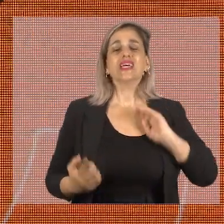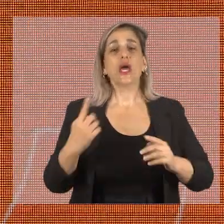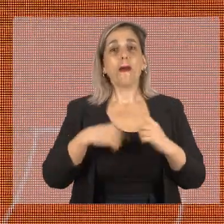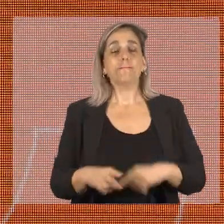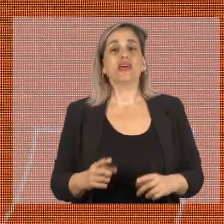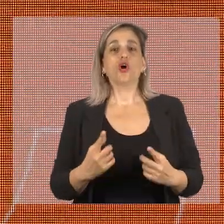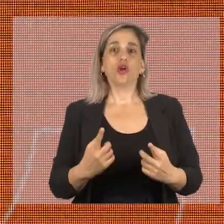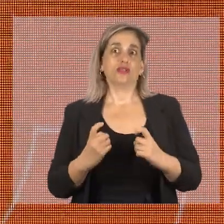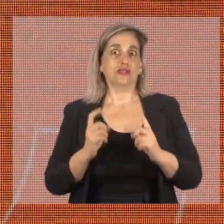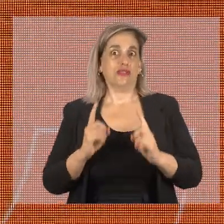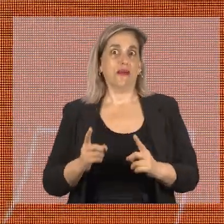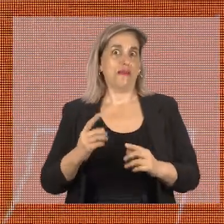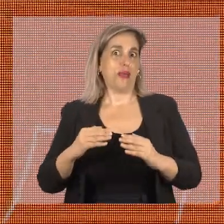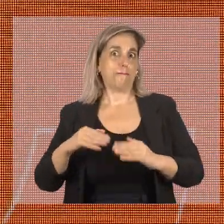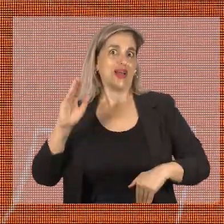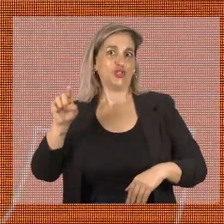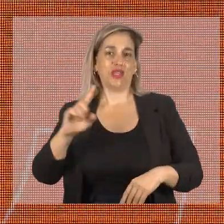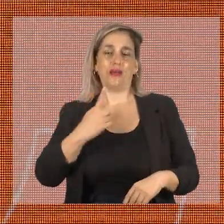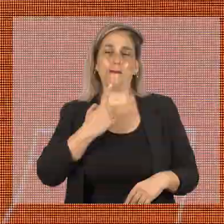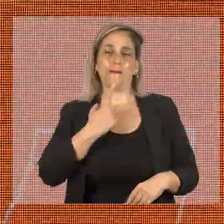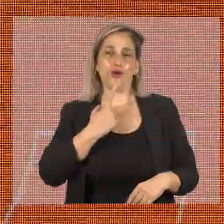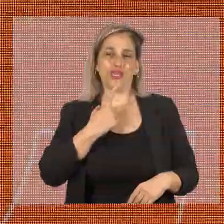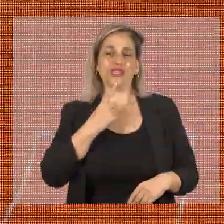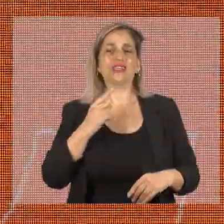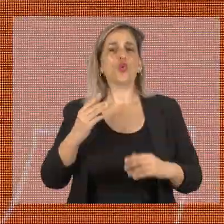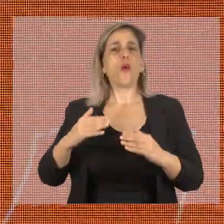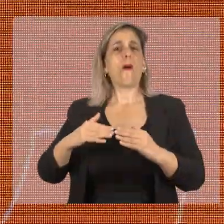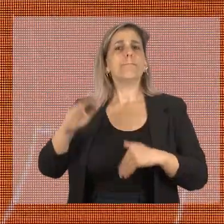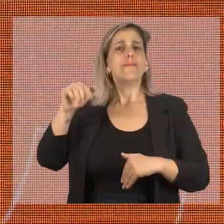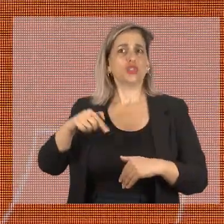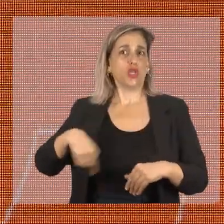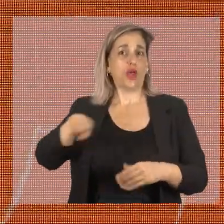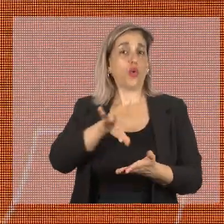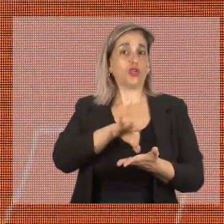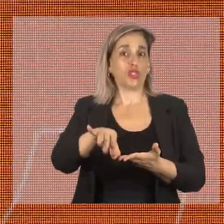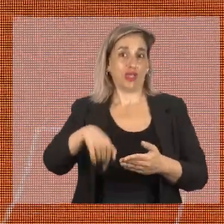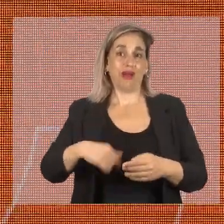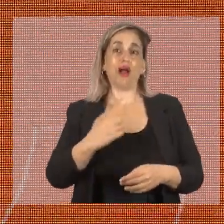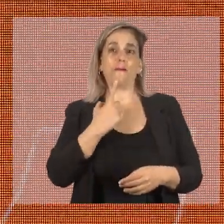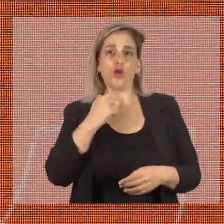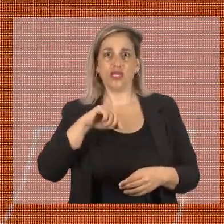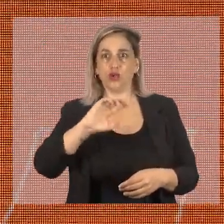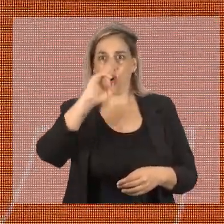Pero hay que darse vuelta y tener mayorías políticas. Las mayorías políticas en nuestro sistema